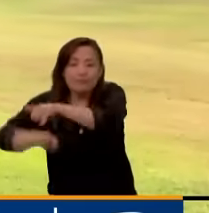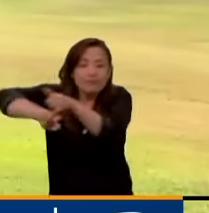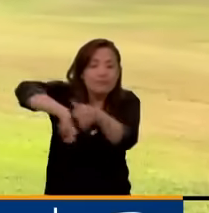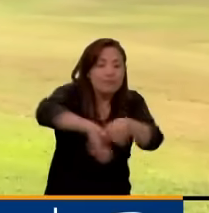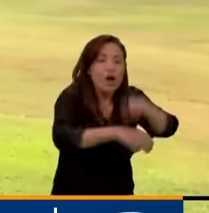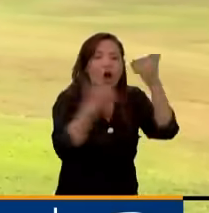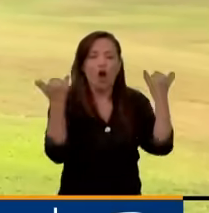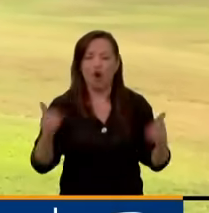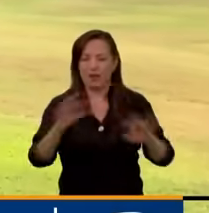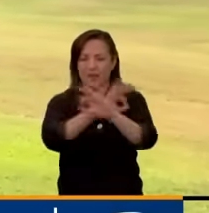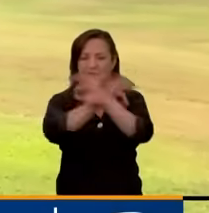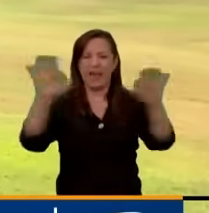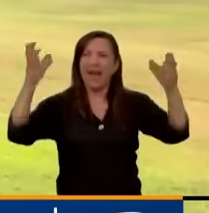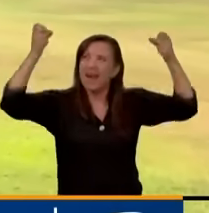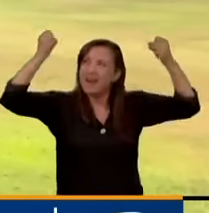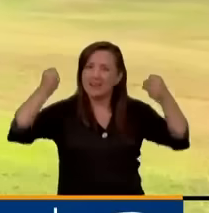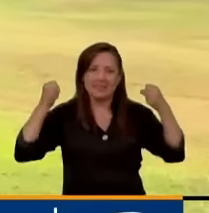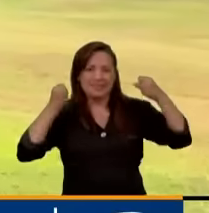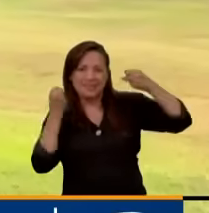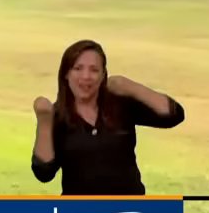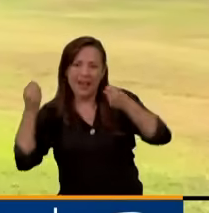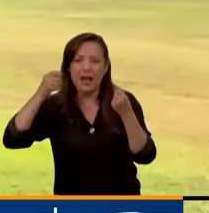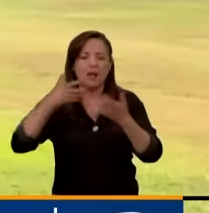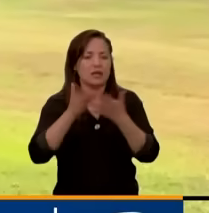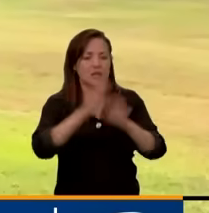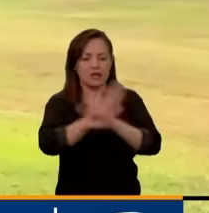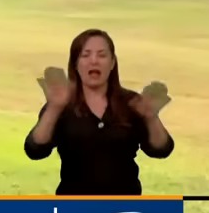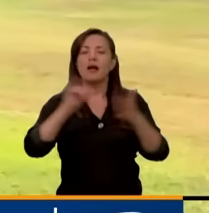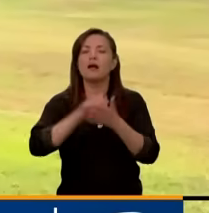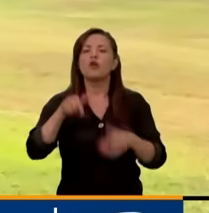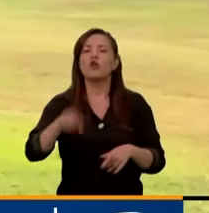vuelo, toda vez que los helicópteros siguen.